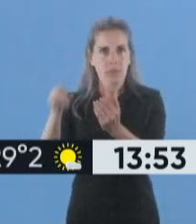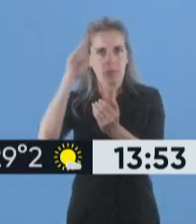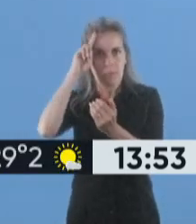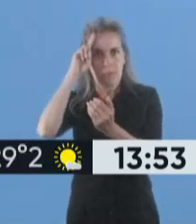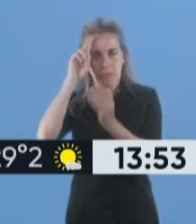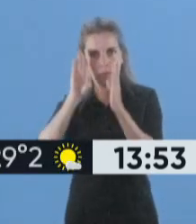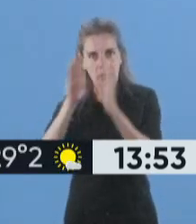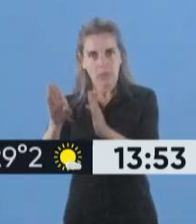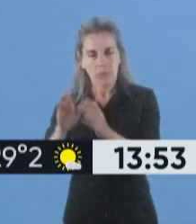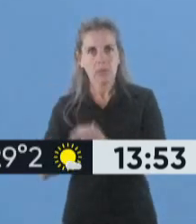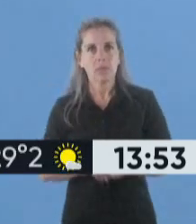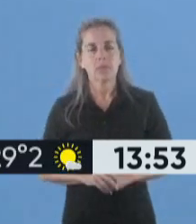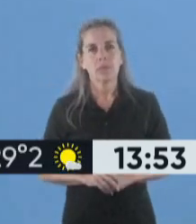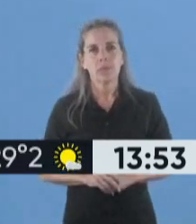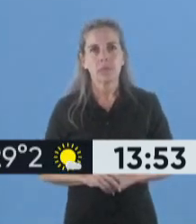brindan.